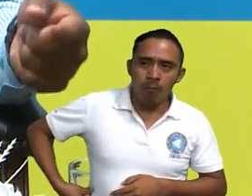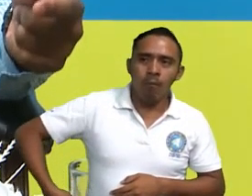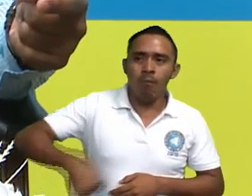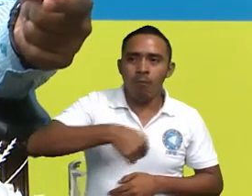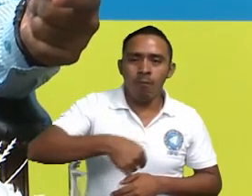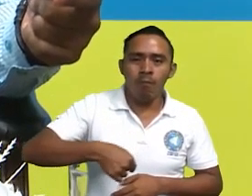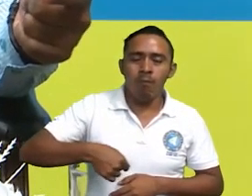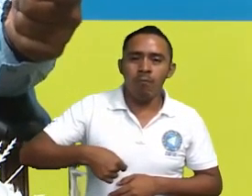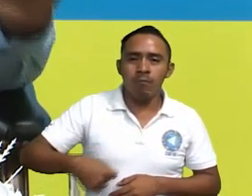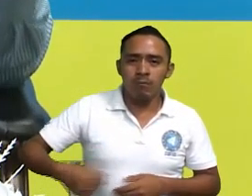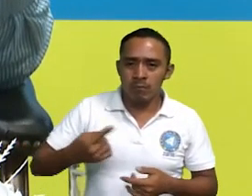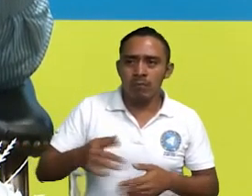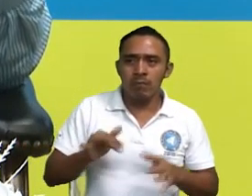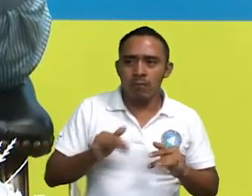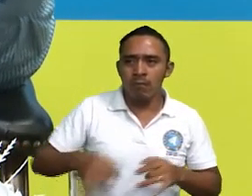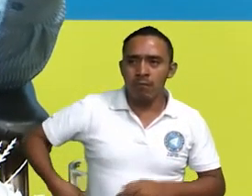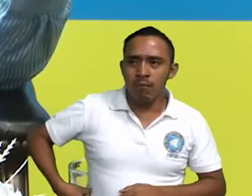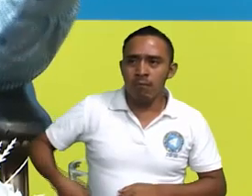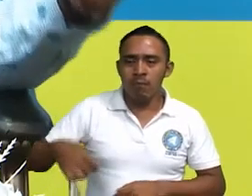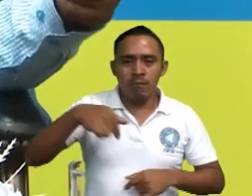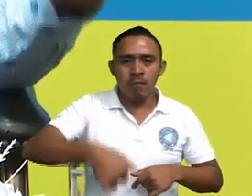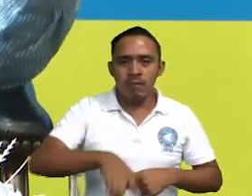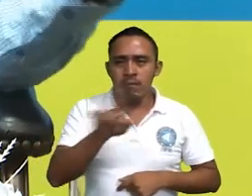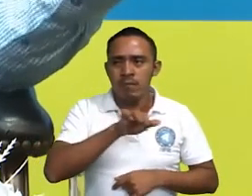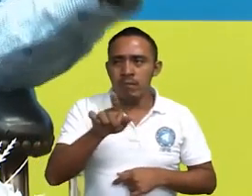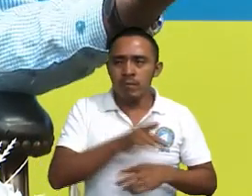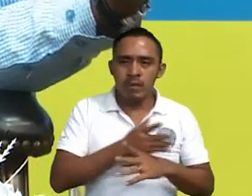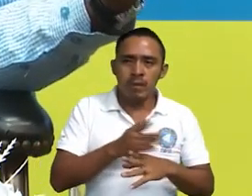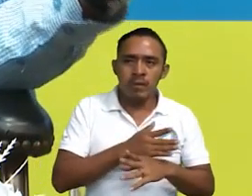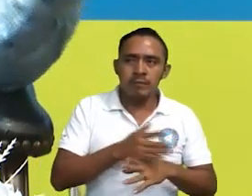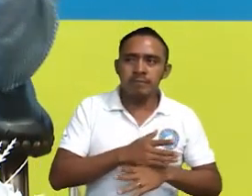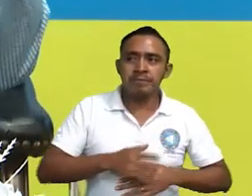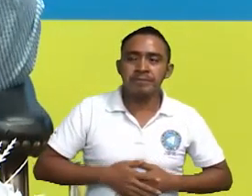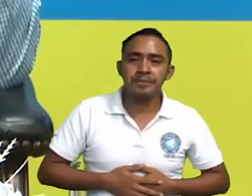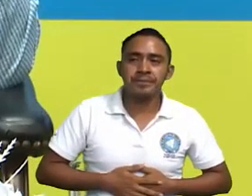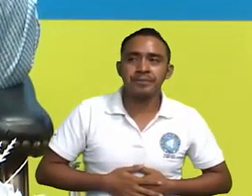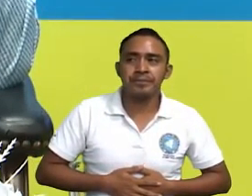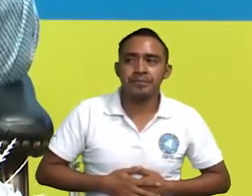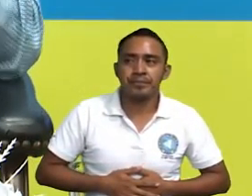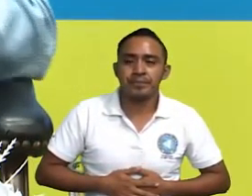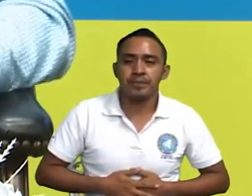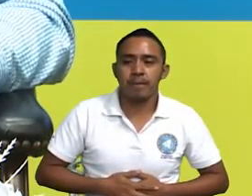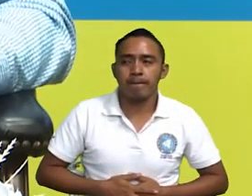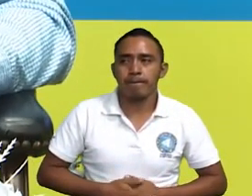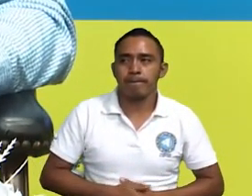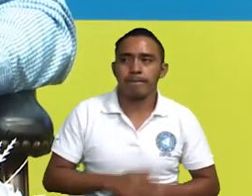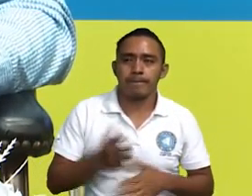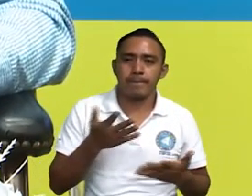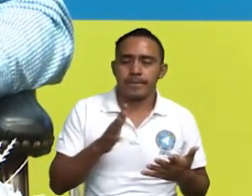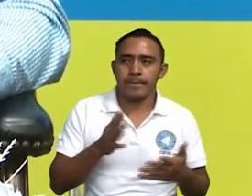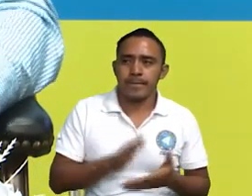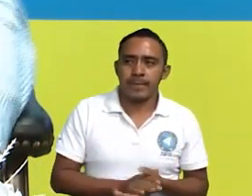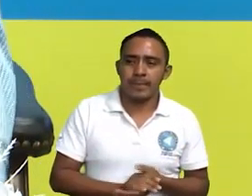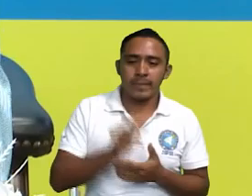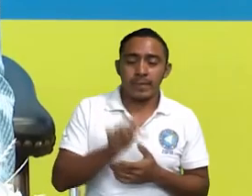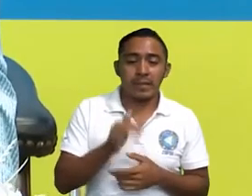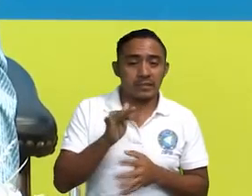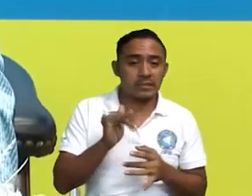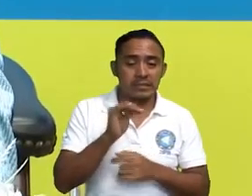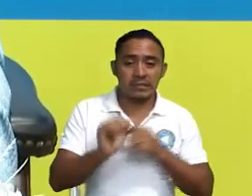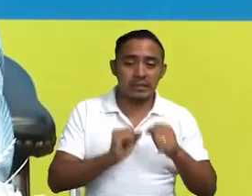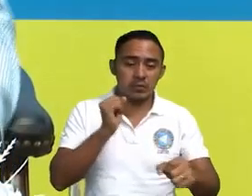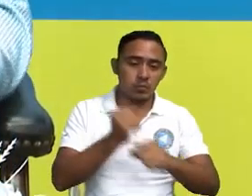la vesícula, y ahora es completamente distinto, extraer, claro, la vesícula. Antes, te estoy hablando del siglo pasado, porque este es otro siglo, ¿no? Sí. Del